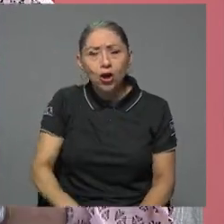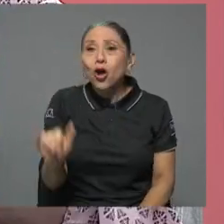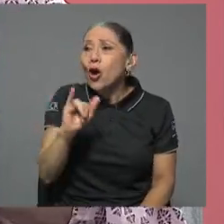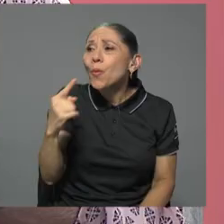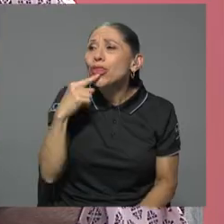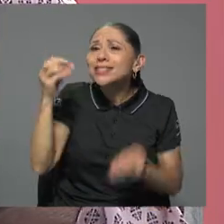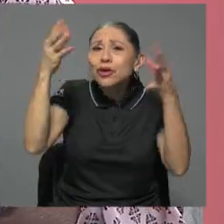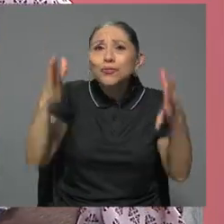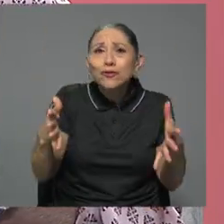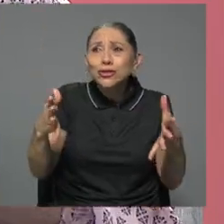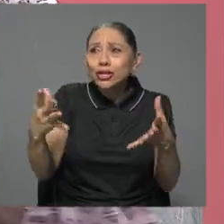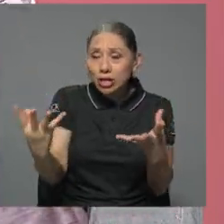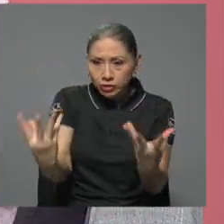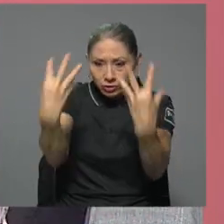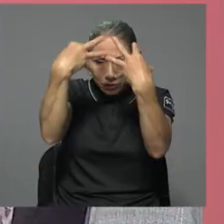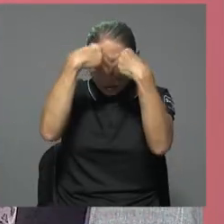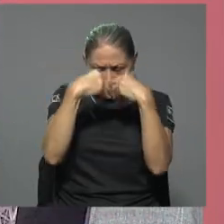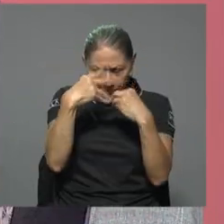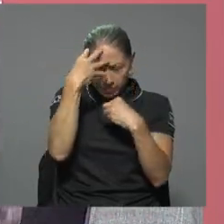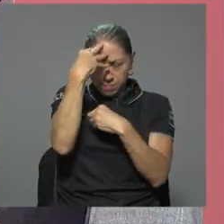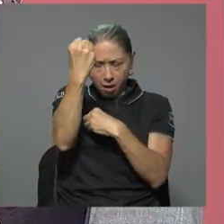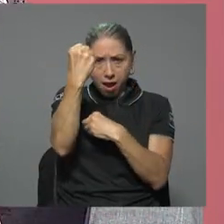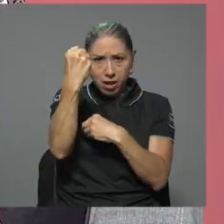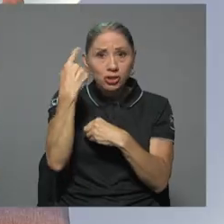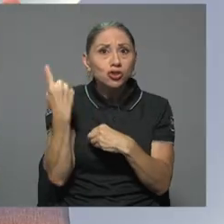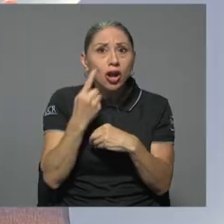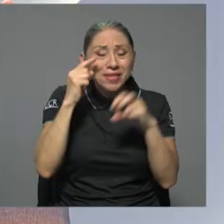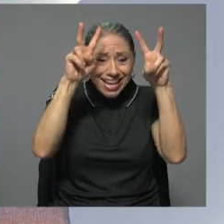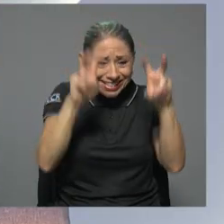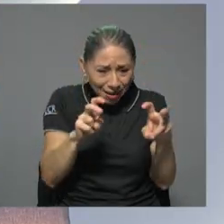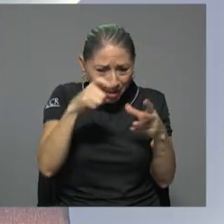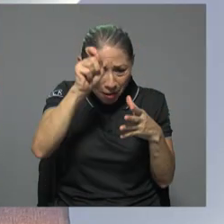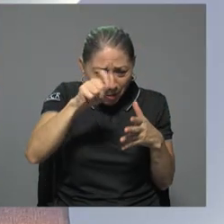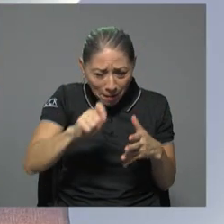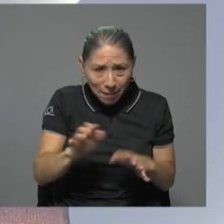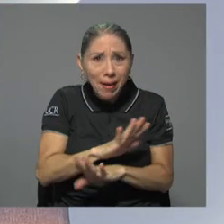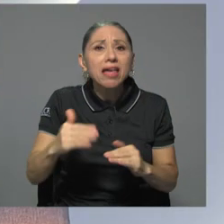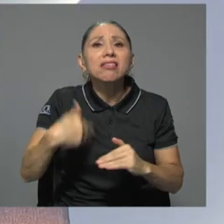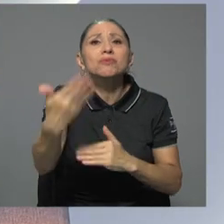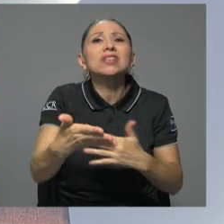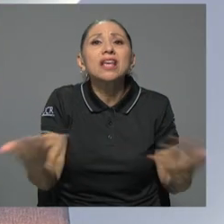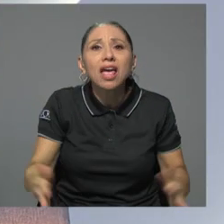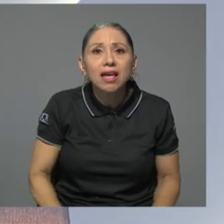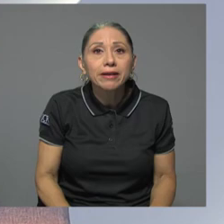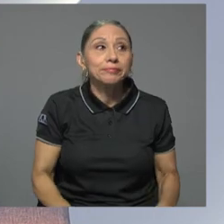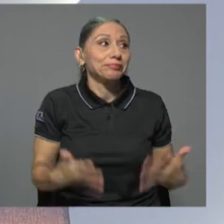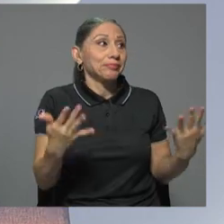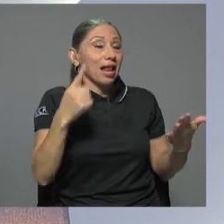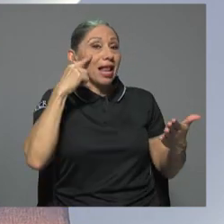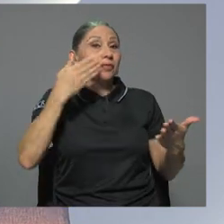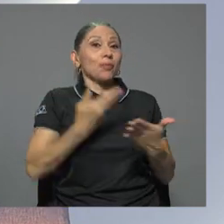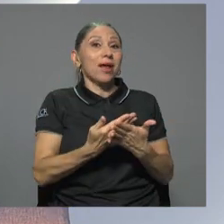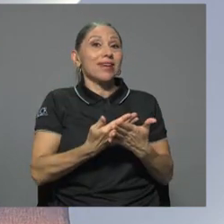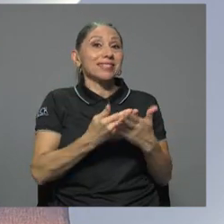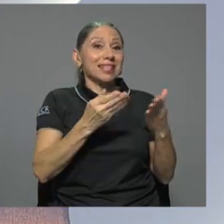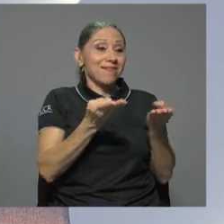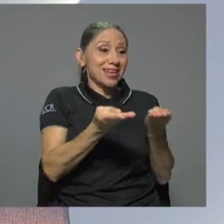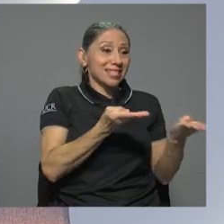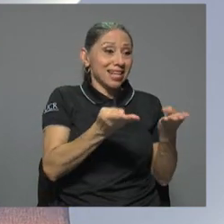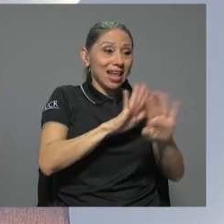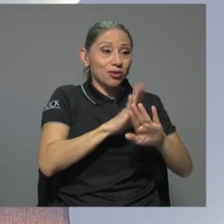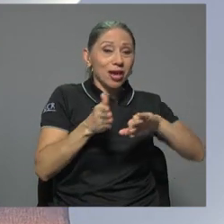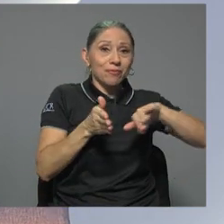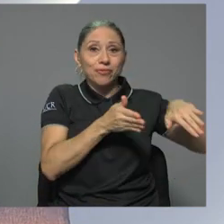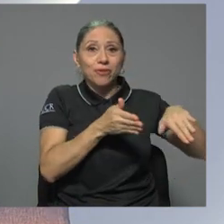profesores en la memoria para el examen y después qué bueno es lo crearon las novedades de bachillerato que eran los de alfaro se convirtiera en un objetivo de seguimiento tal